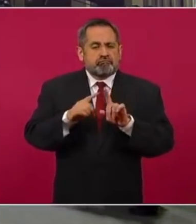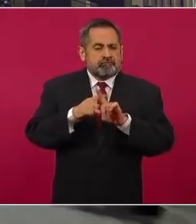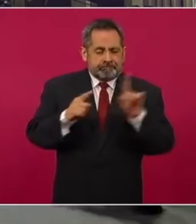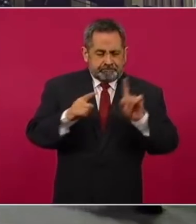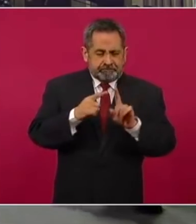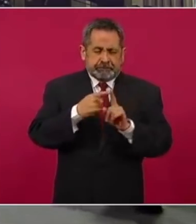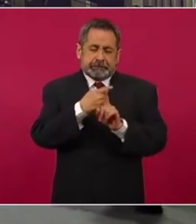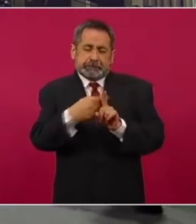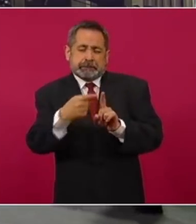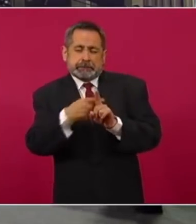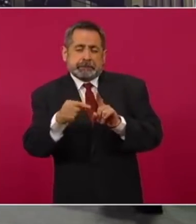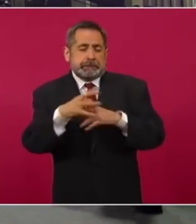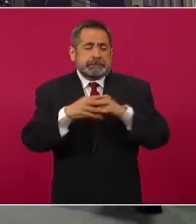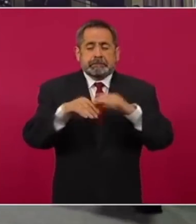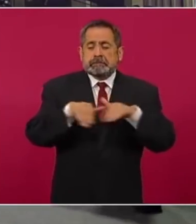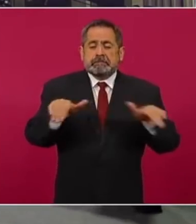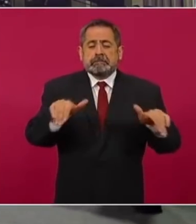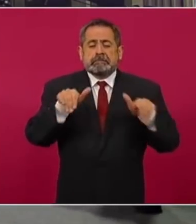despiertos.